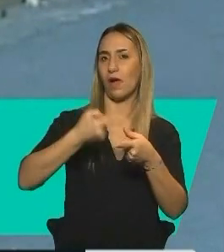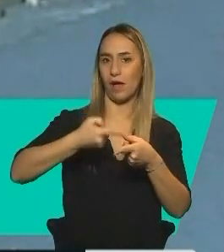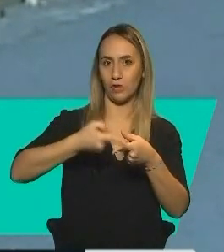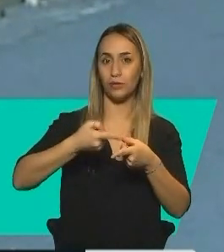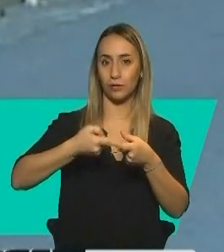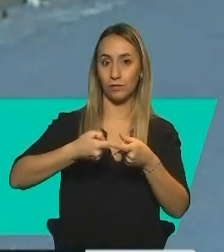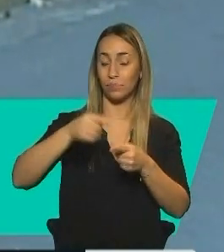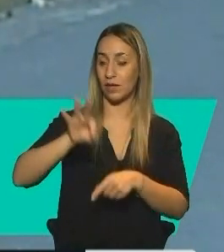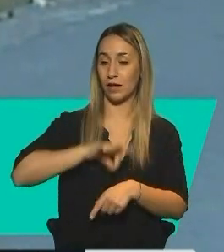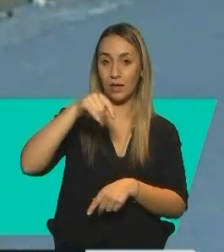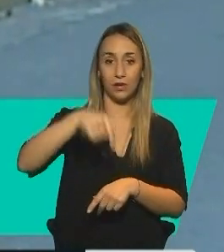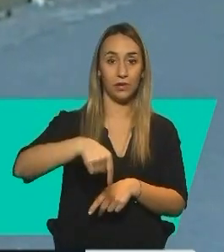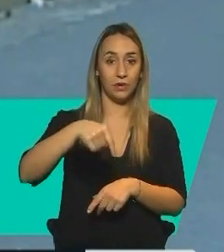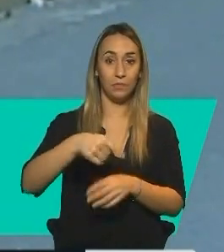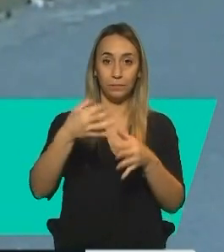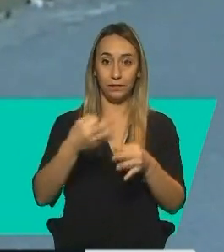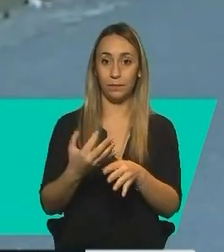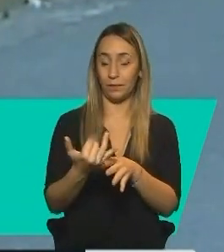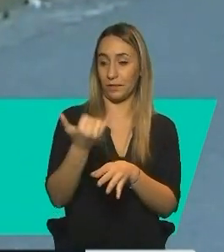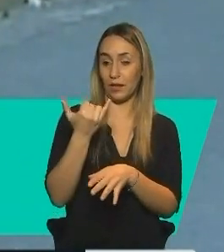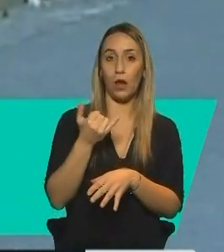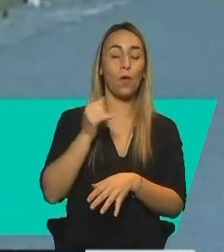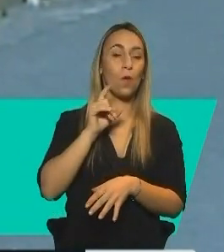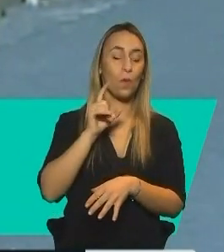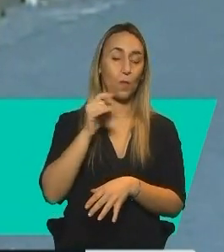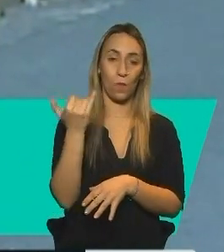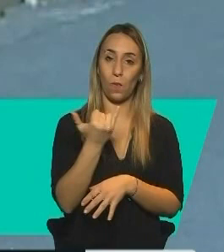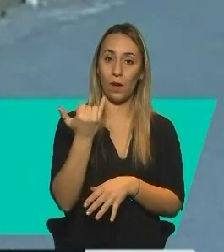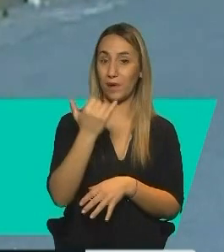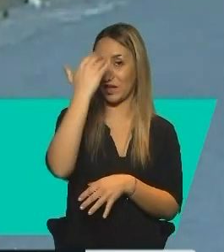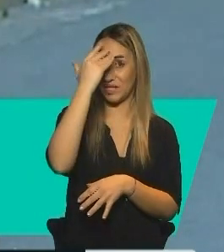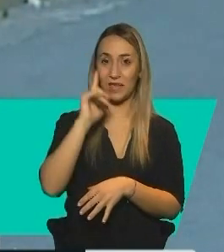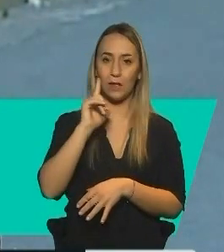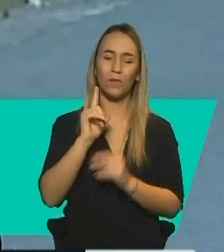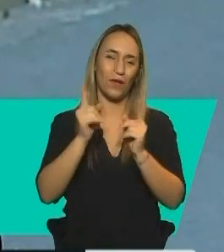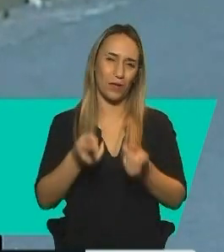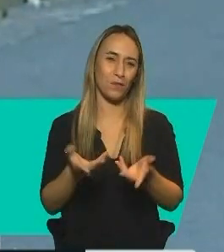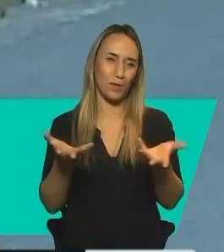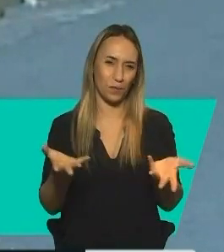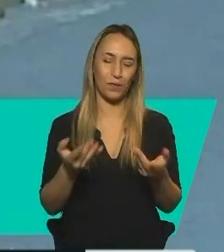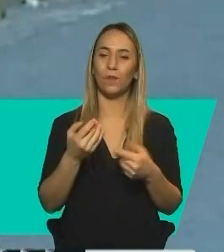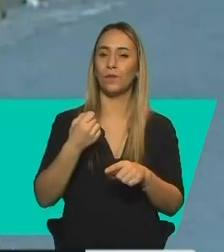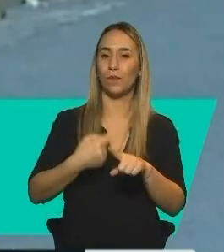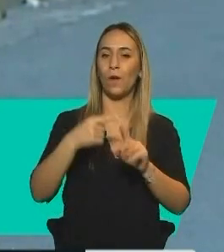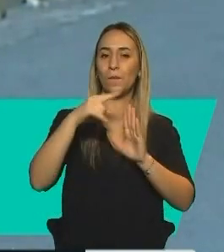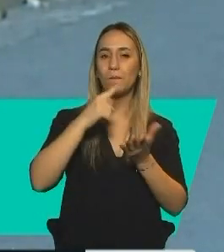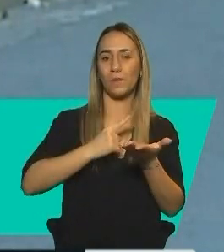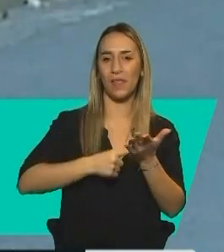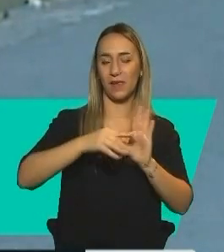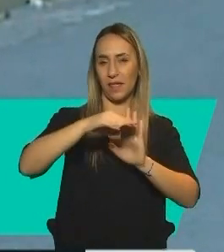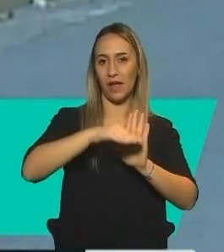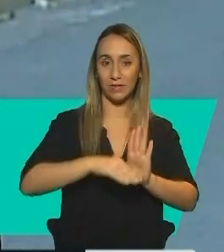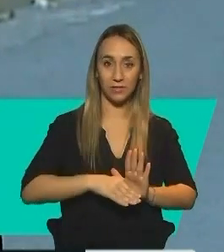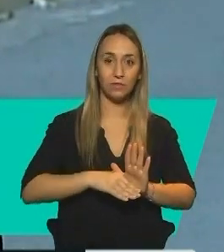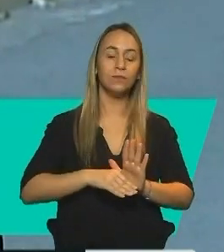este año fue el jueves 15 de julio, también, claro, por las restricciones sanitarias, fue de forma virtual. Y